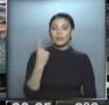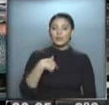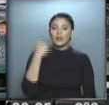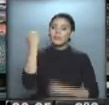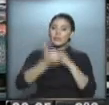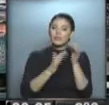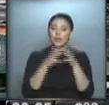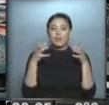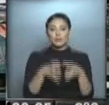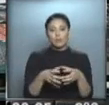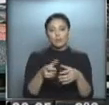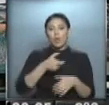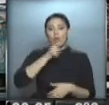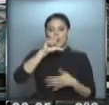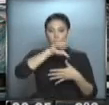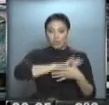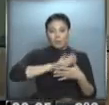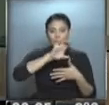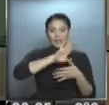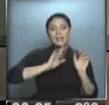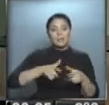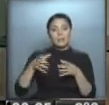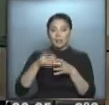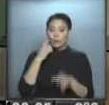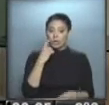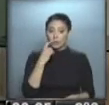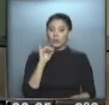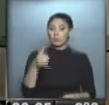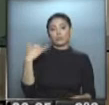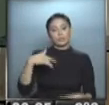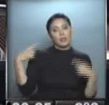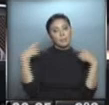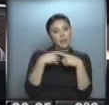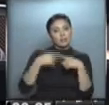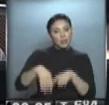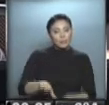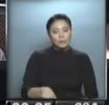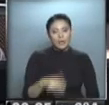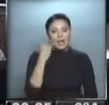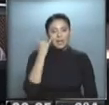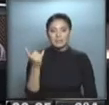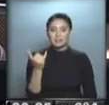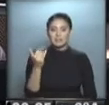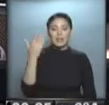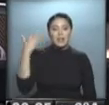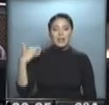Hablamos ahora de fútbol, de la Copa Sudamericana y de River, Juan. Sí, aparte qué partido, ¿no? Sí. Se avecina, ya tienen